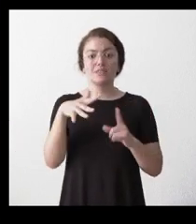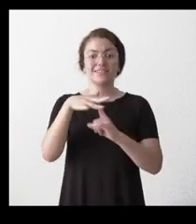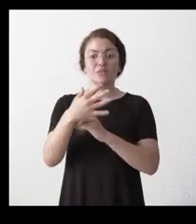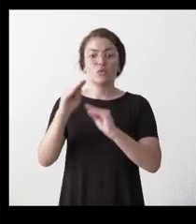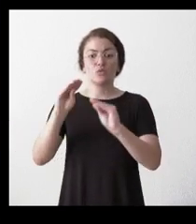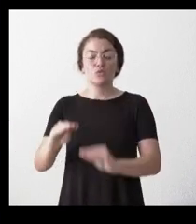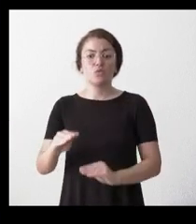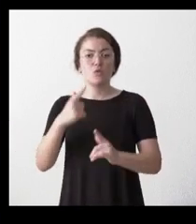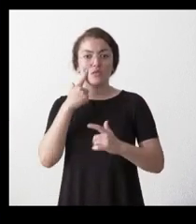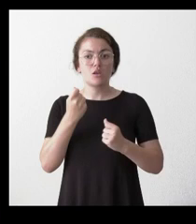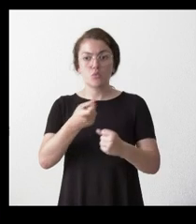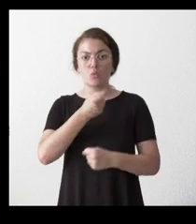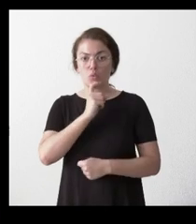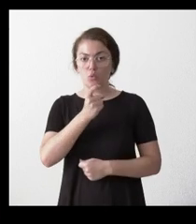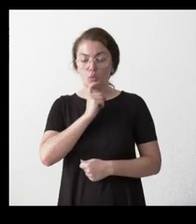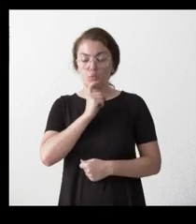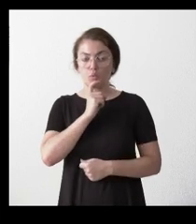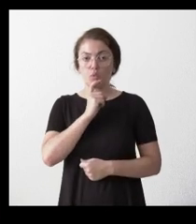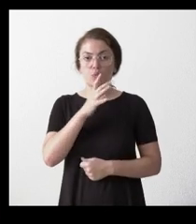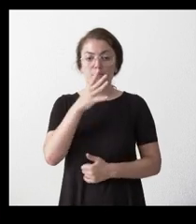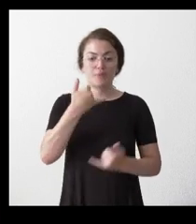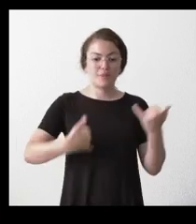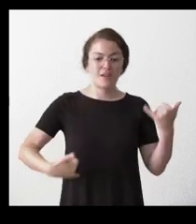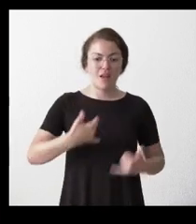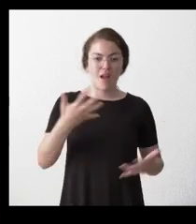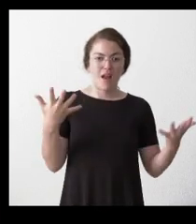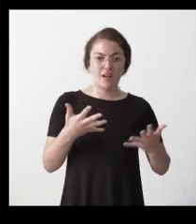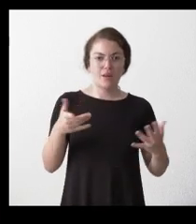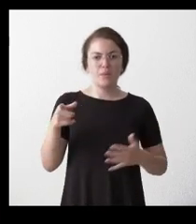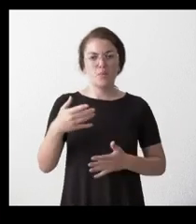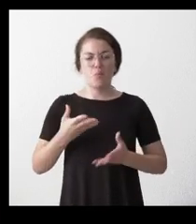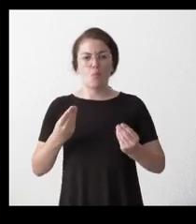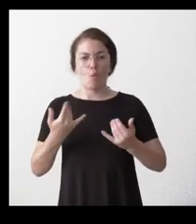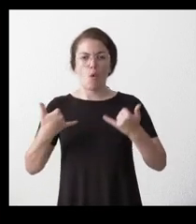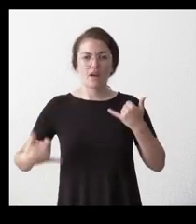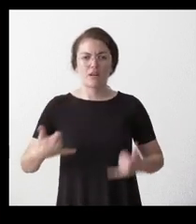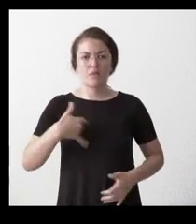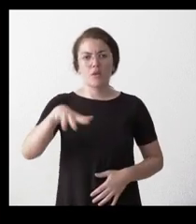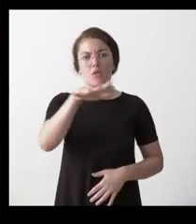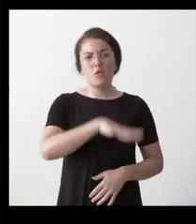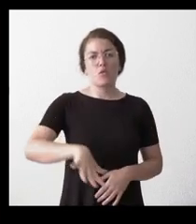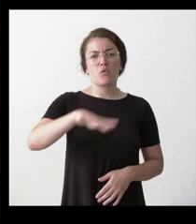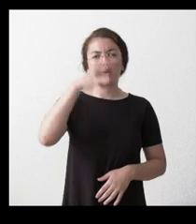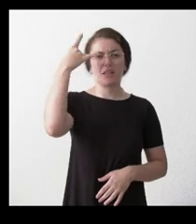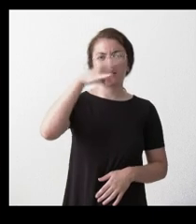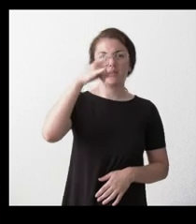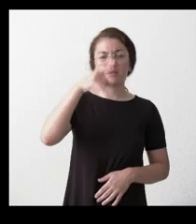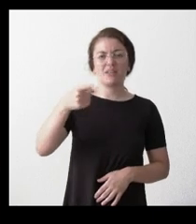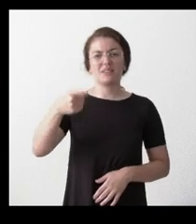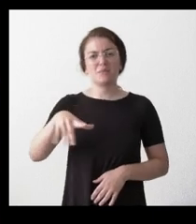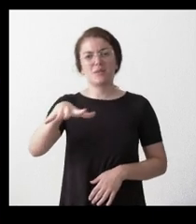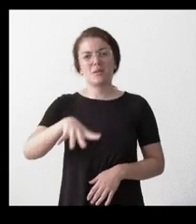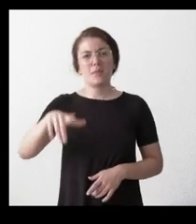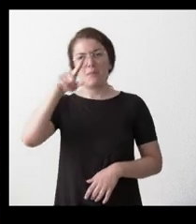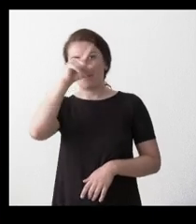dos personas que estaban, una herida grave y otra muy grave en Salamanca y en Getafe, creo recordar que